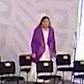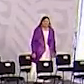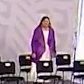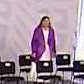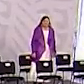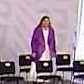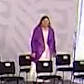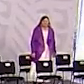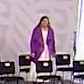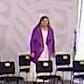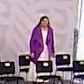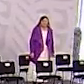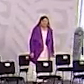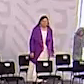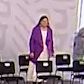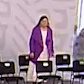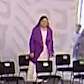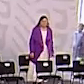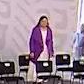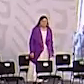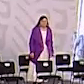XX,